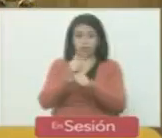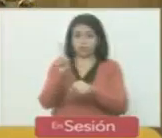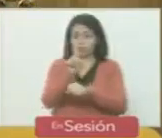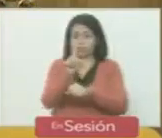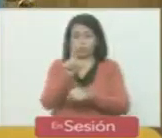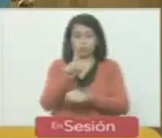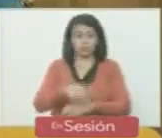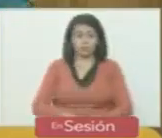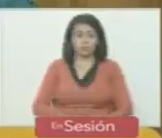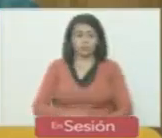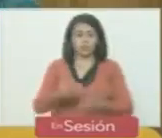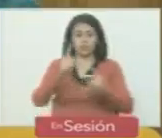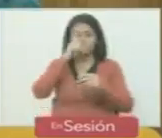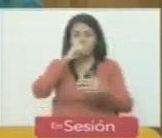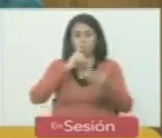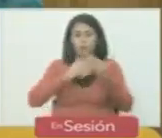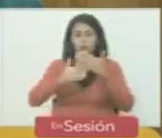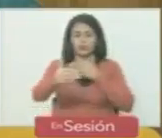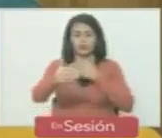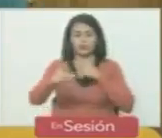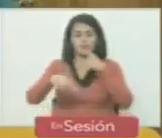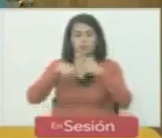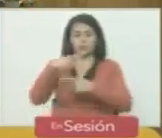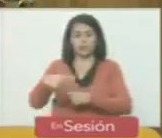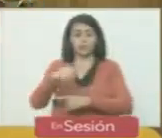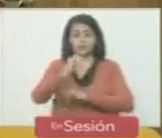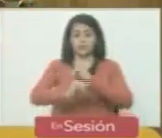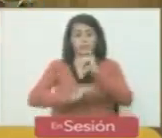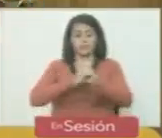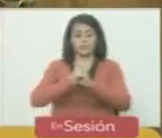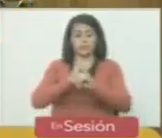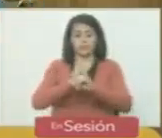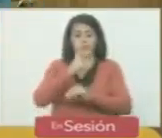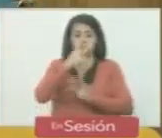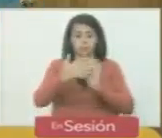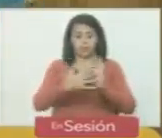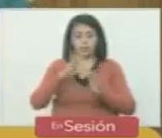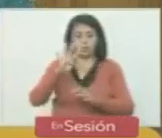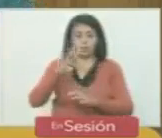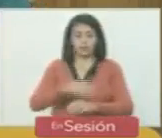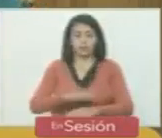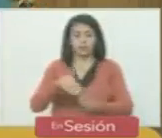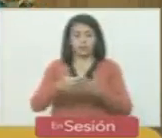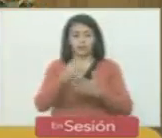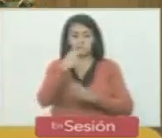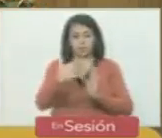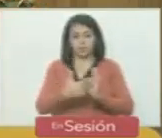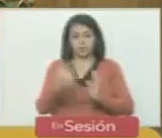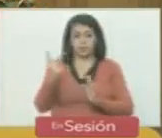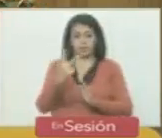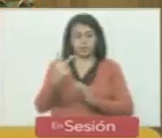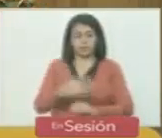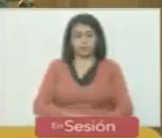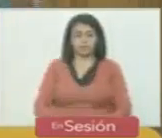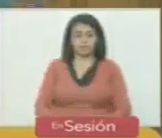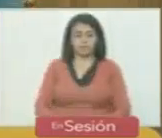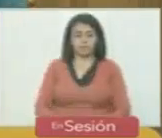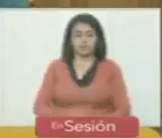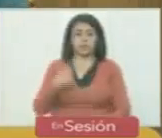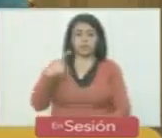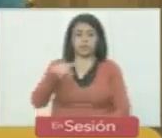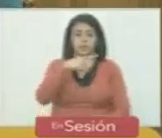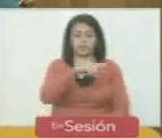no. ¿Cuántos años llevamos ya después del decenio internacional, desde 2004 hasta el 2022? Que